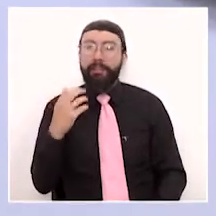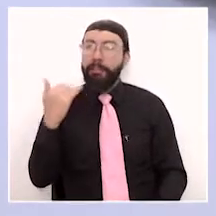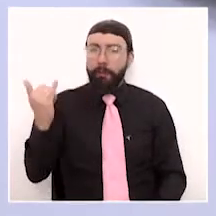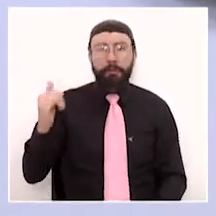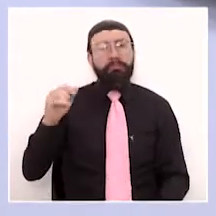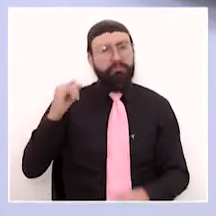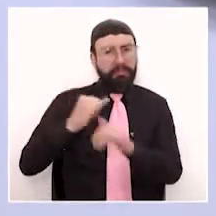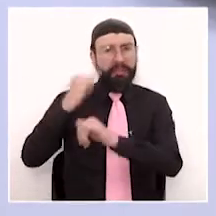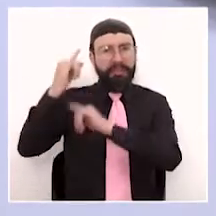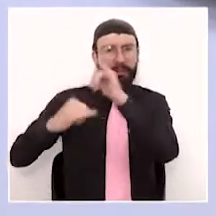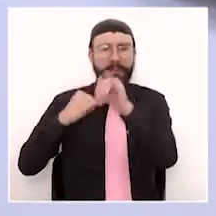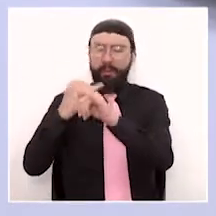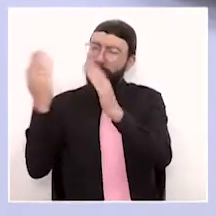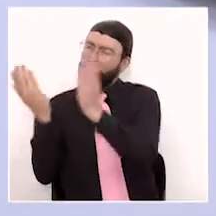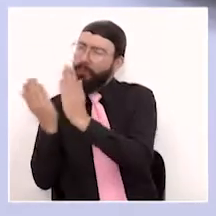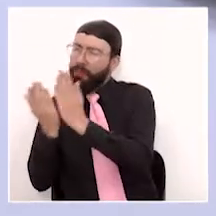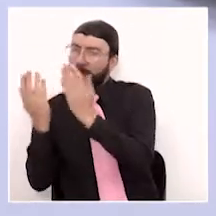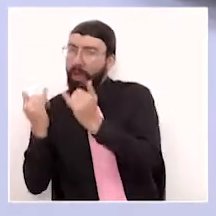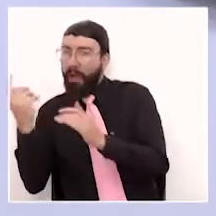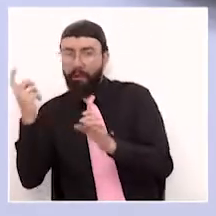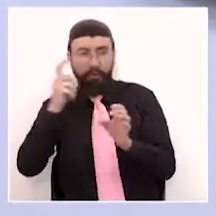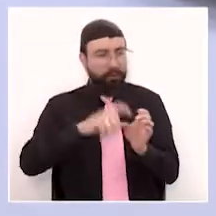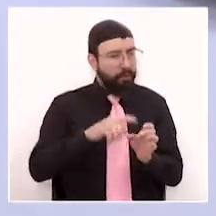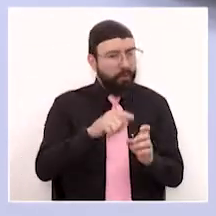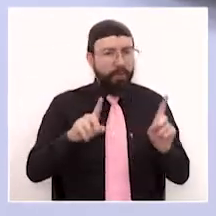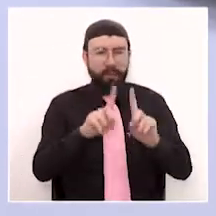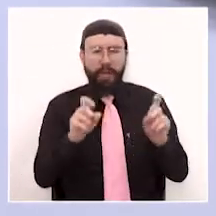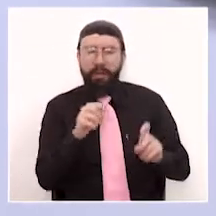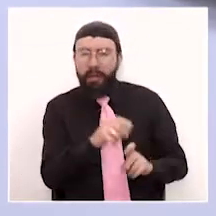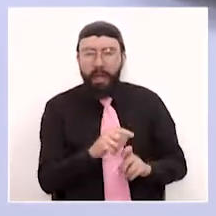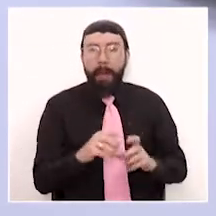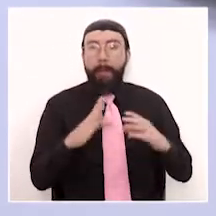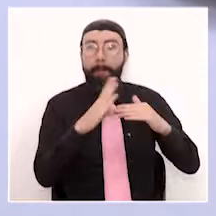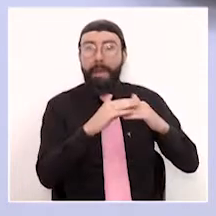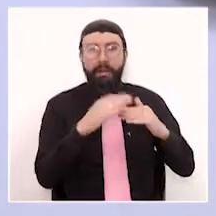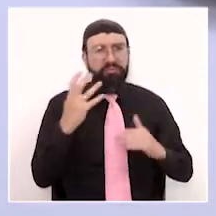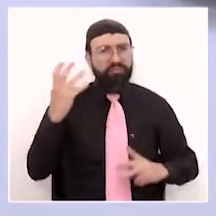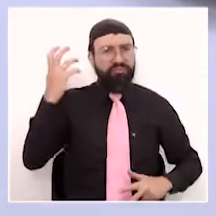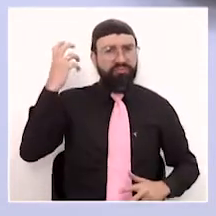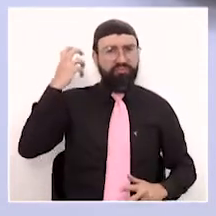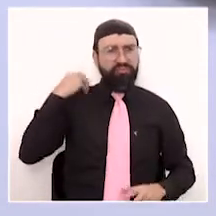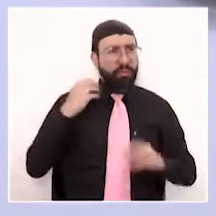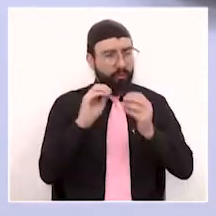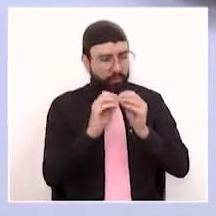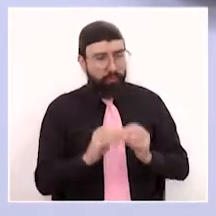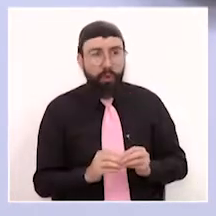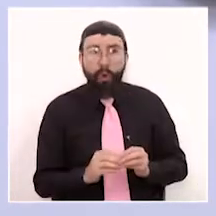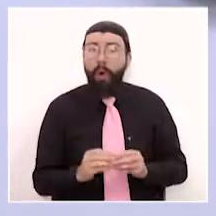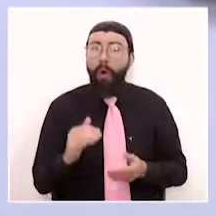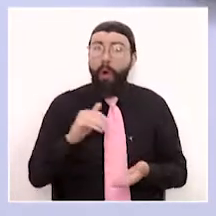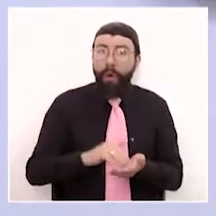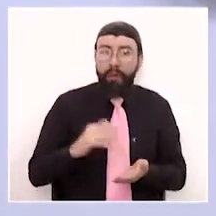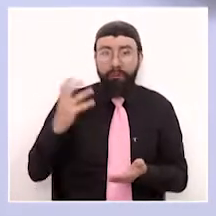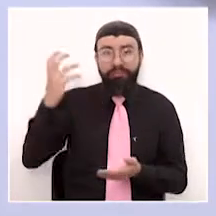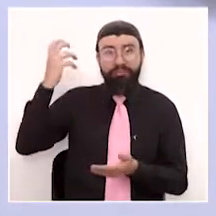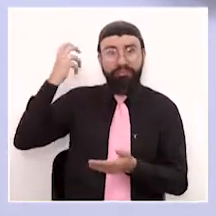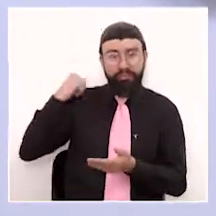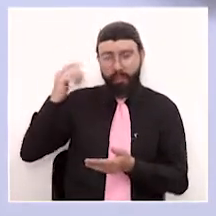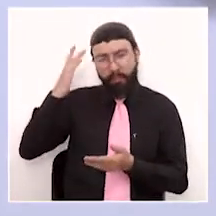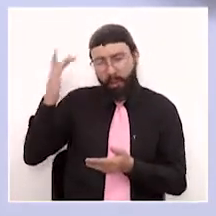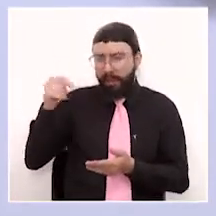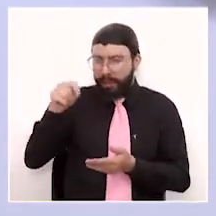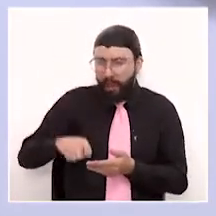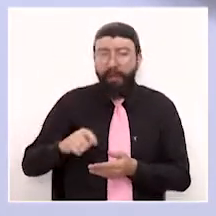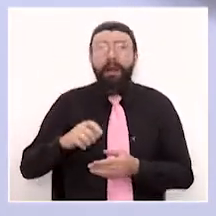pues ahorita me enamoré del tema de la panadería ancestral, de volver a nuestros orígenes, de entender por qué un pan debe hacerse